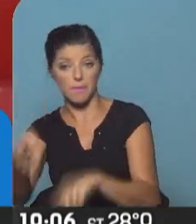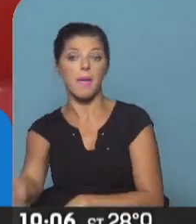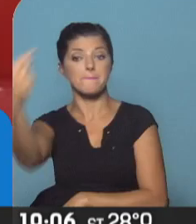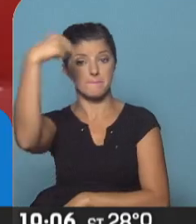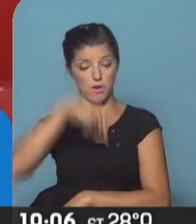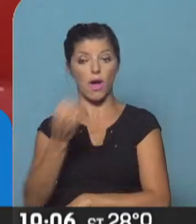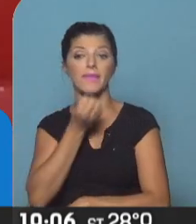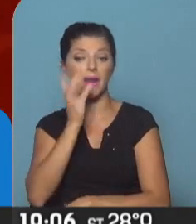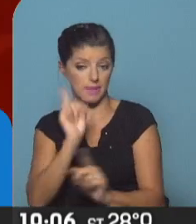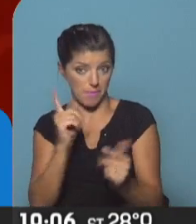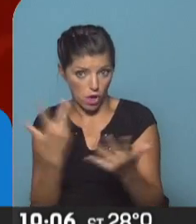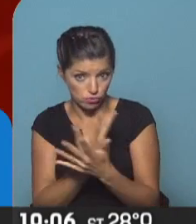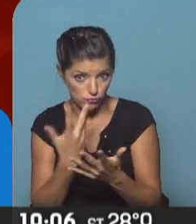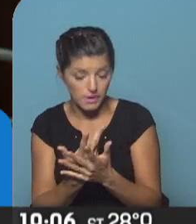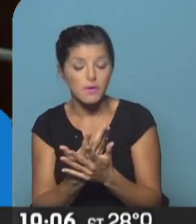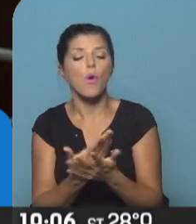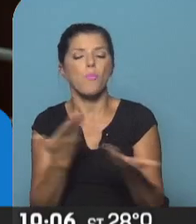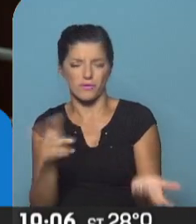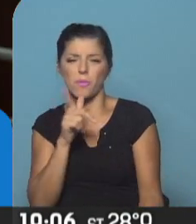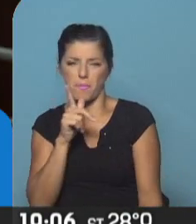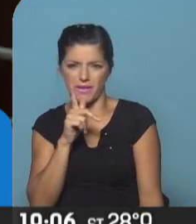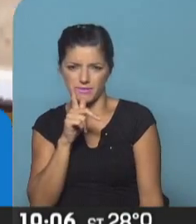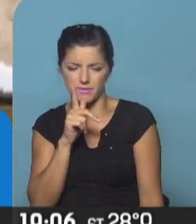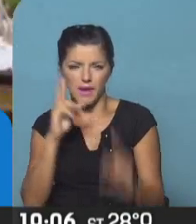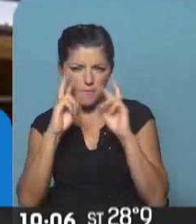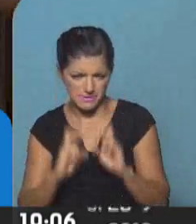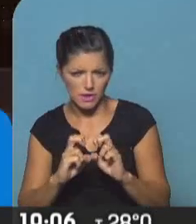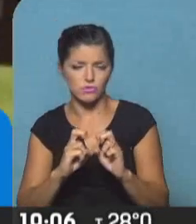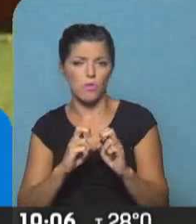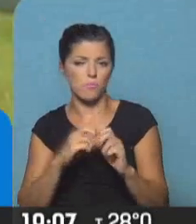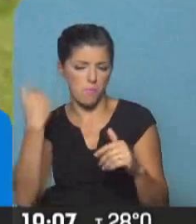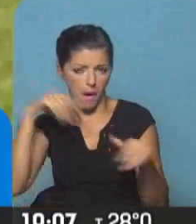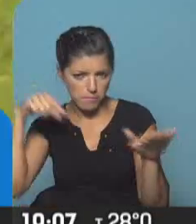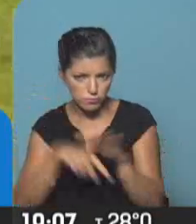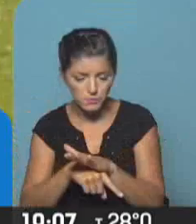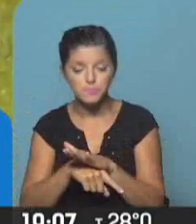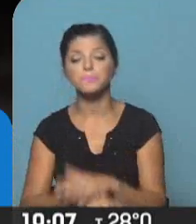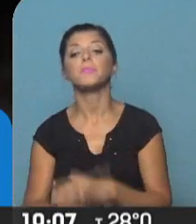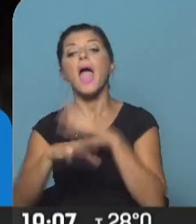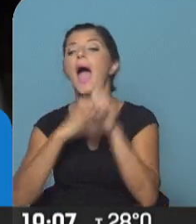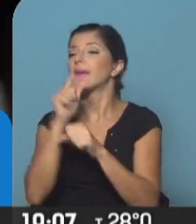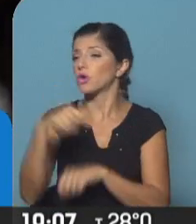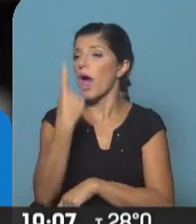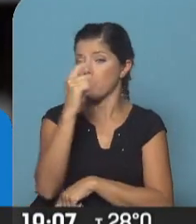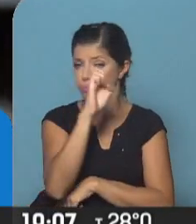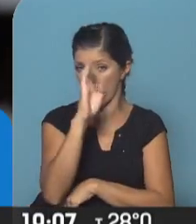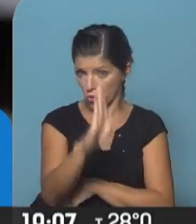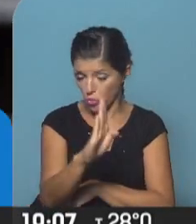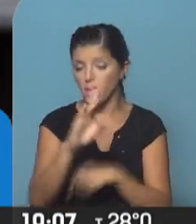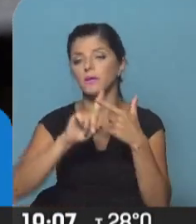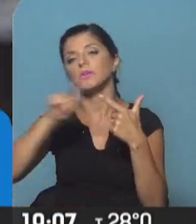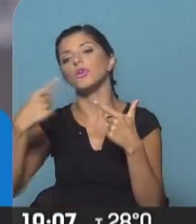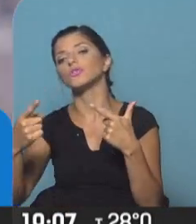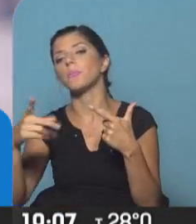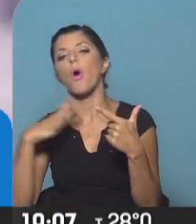que fueron víctimas, por eso pienso que se va a ir ampliando. ¿Cuántos clubes, doctora? Hasta ahora tenemos uno, mencionado otro más, pero no que